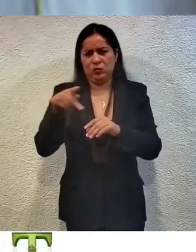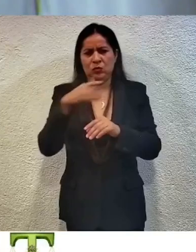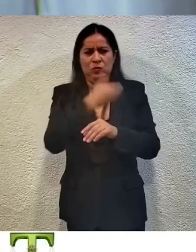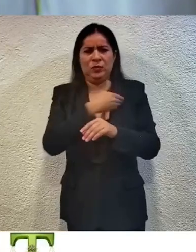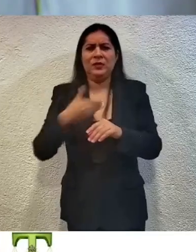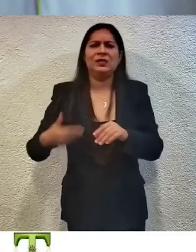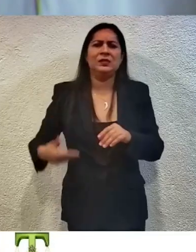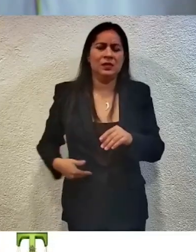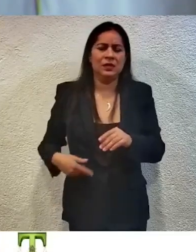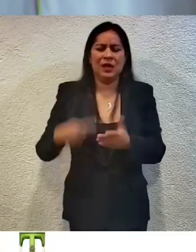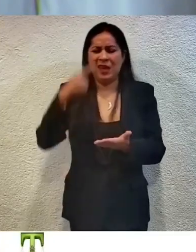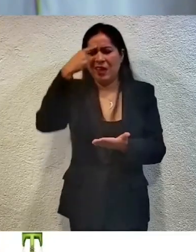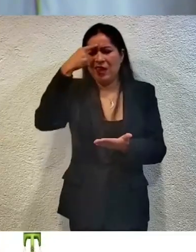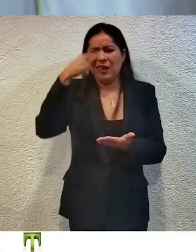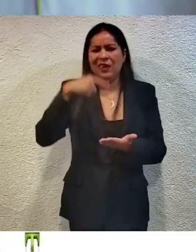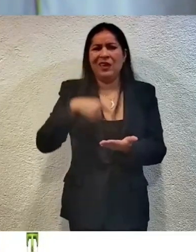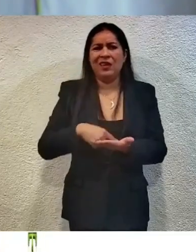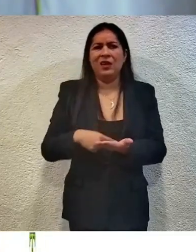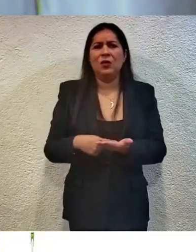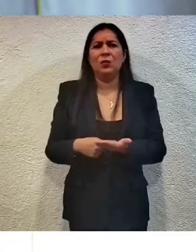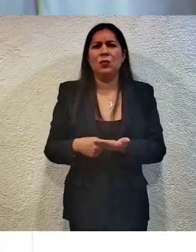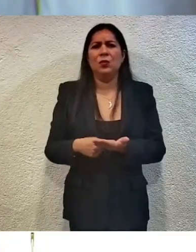Creo que